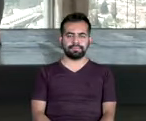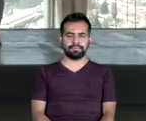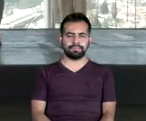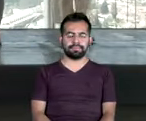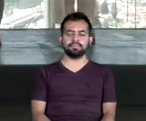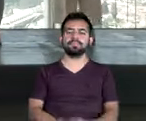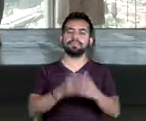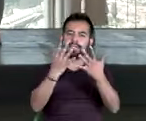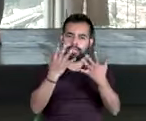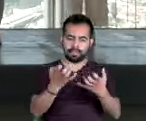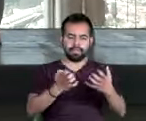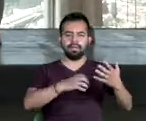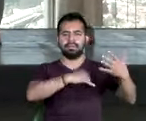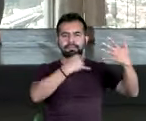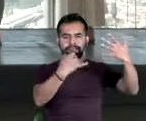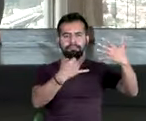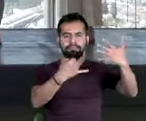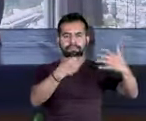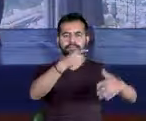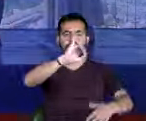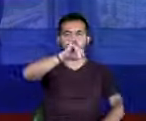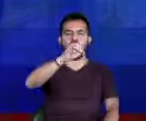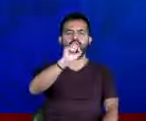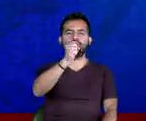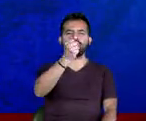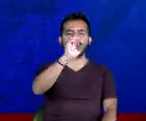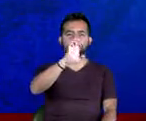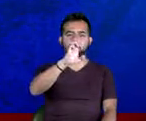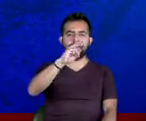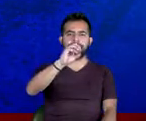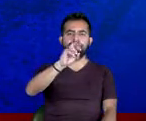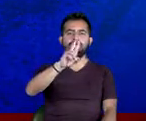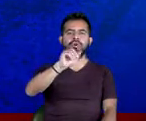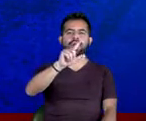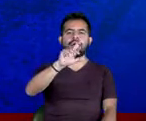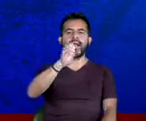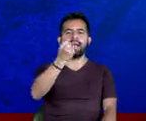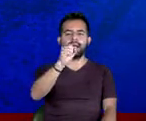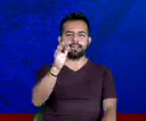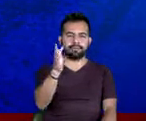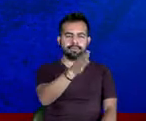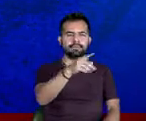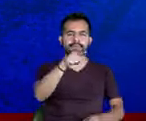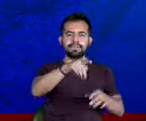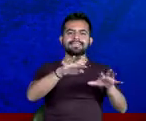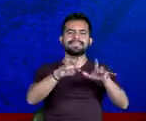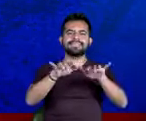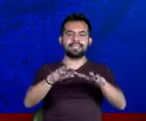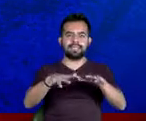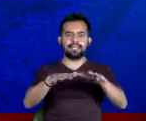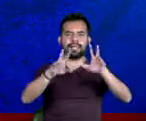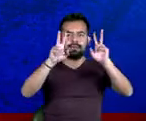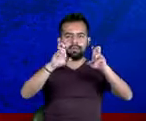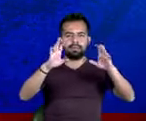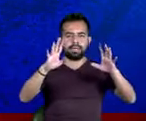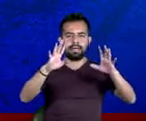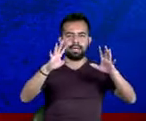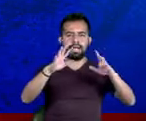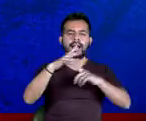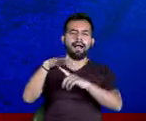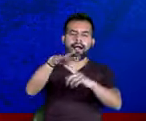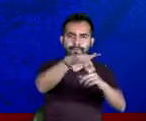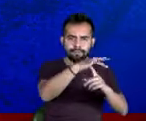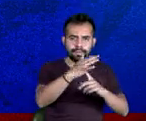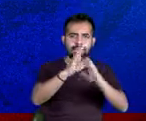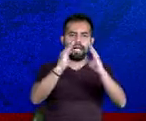Quiero continuar con José Morales. Él estará al frente de la Secretaría de Territorio, Hábitat y Vivienda. Es arquitecto y máster en docencia